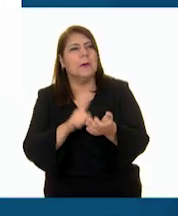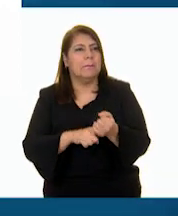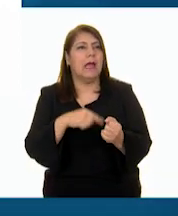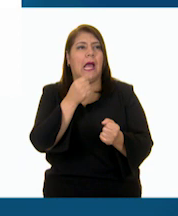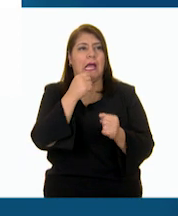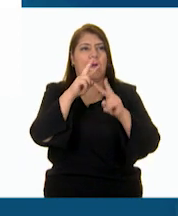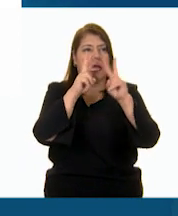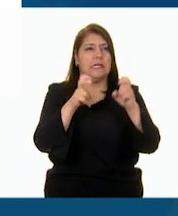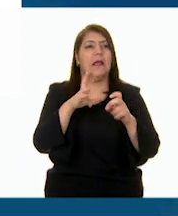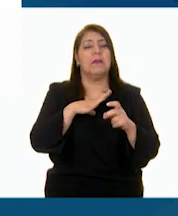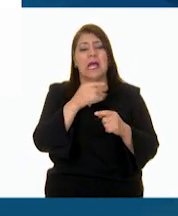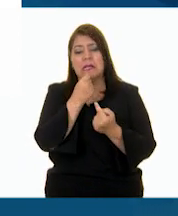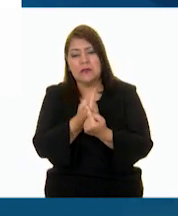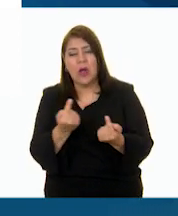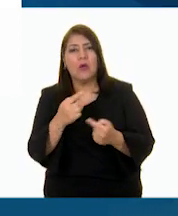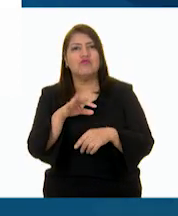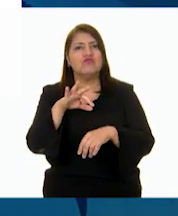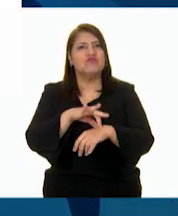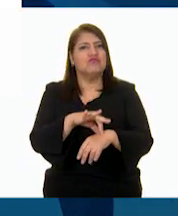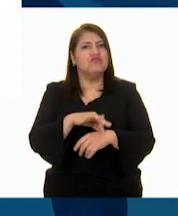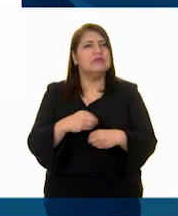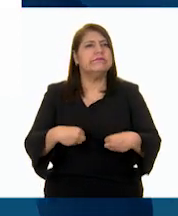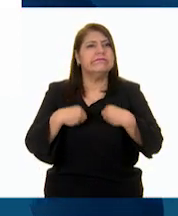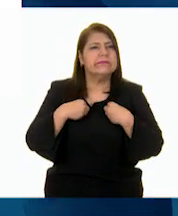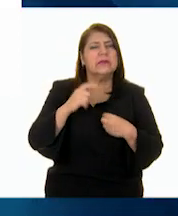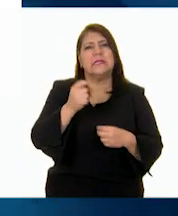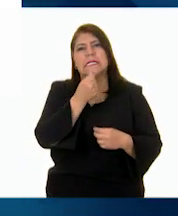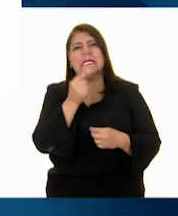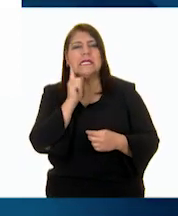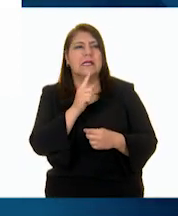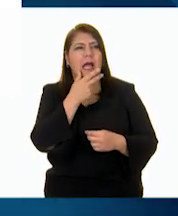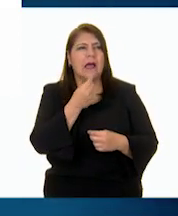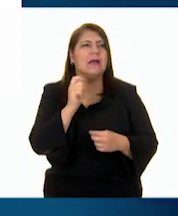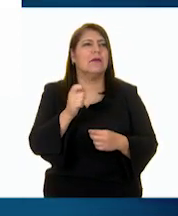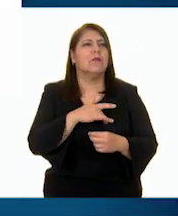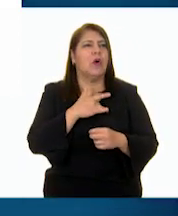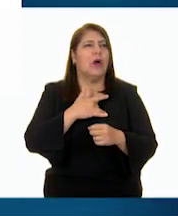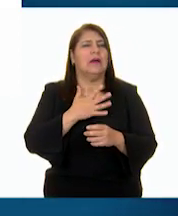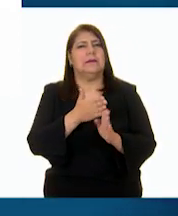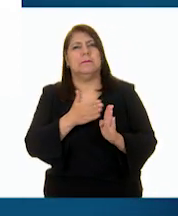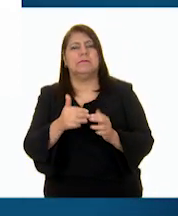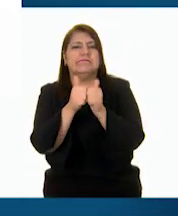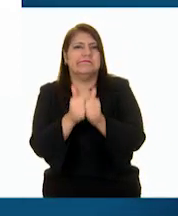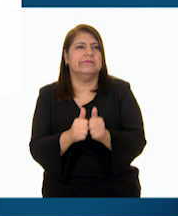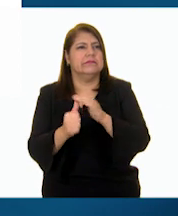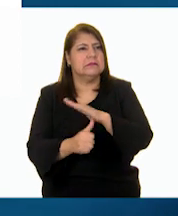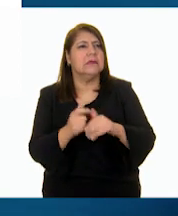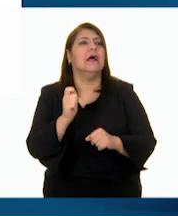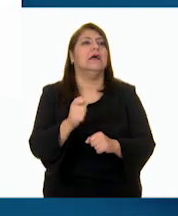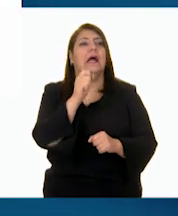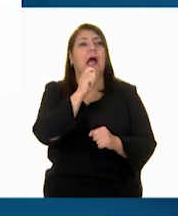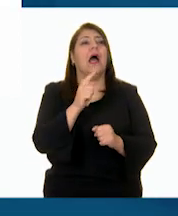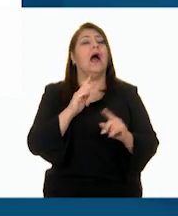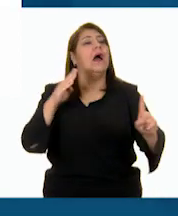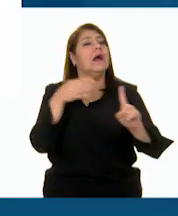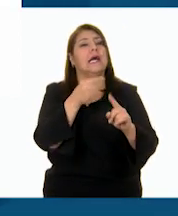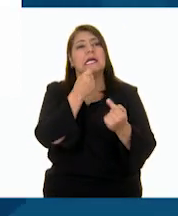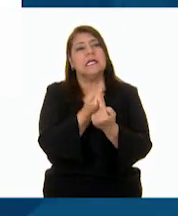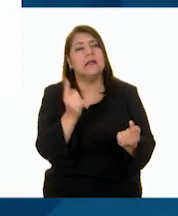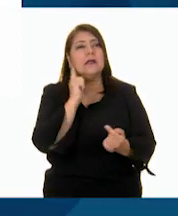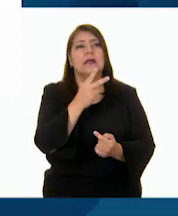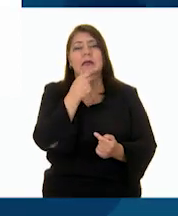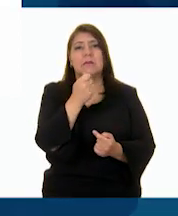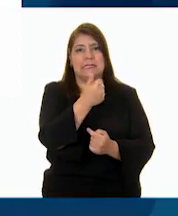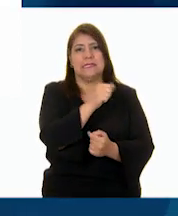el confinamiento. Los destinatarios, niñas y niños entre 6 y 12 años. El